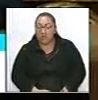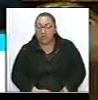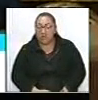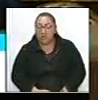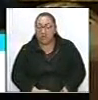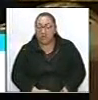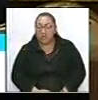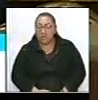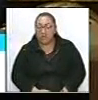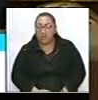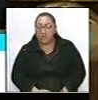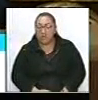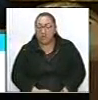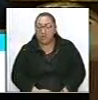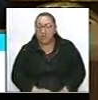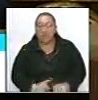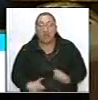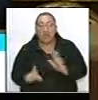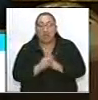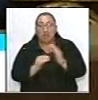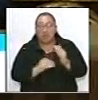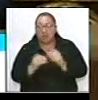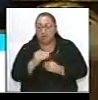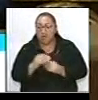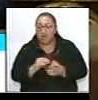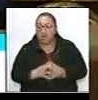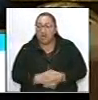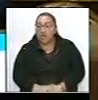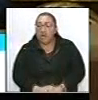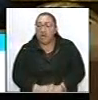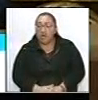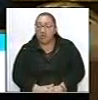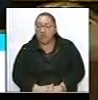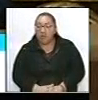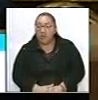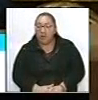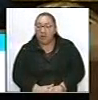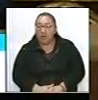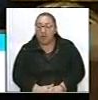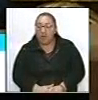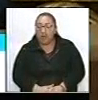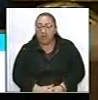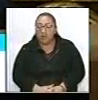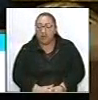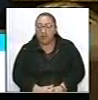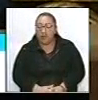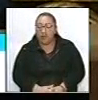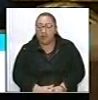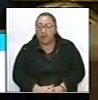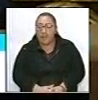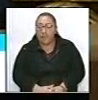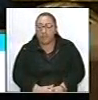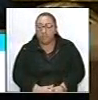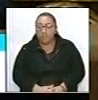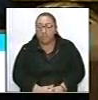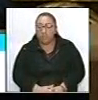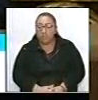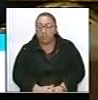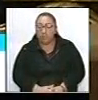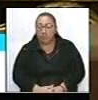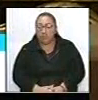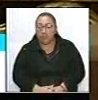Pero la ley va más allá, ¿no? La ley tiene un aspecto, les hemos dejado una carpeta, entiendo que el